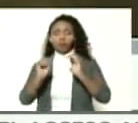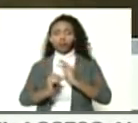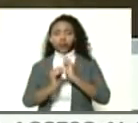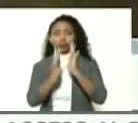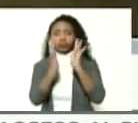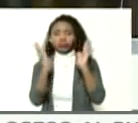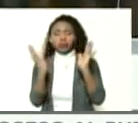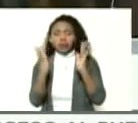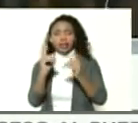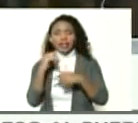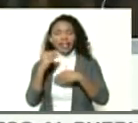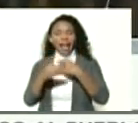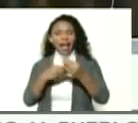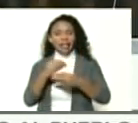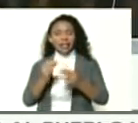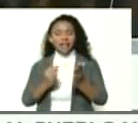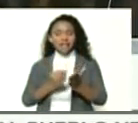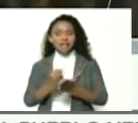sufrieron.